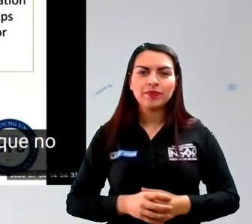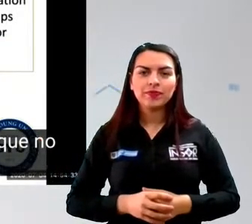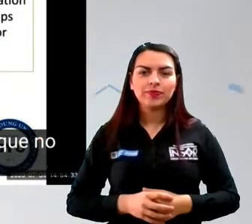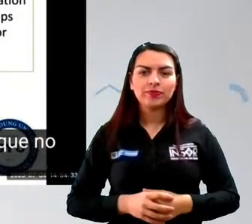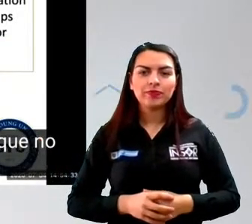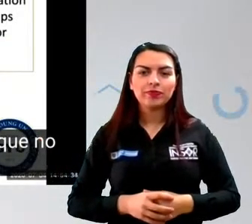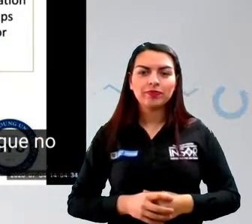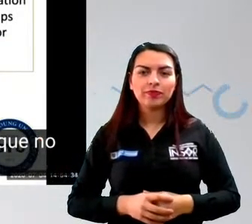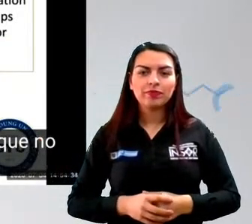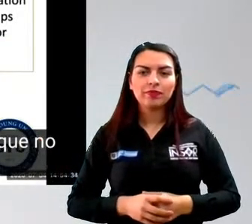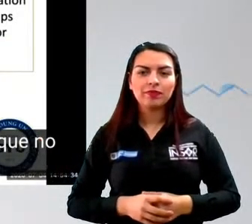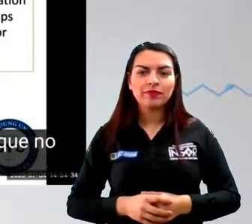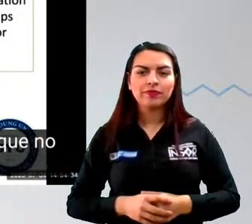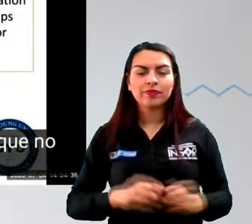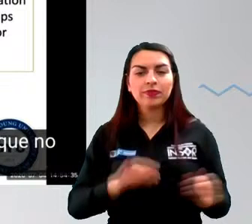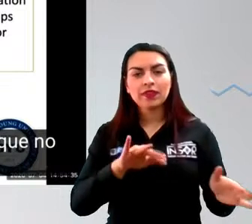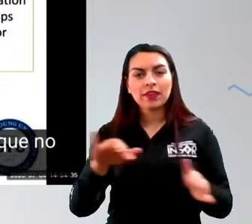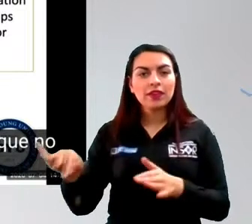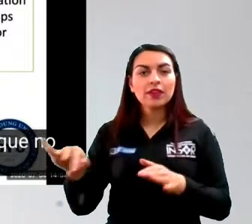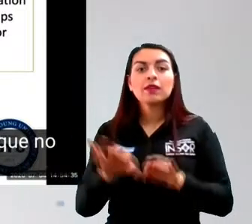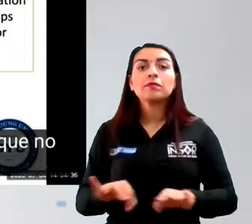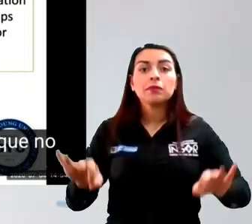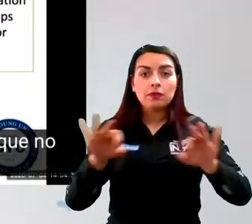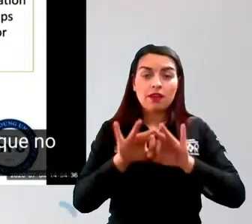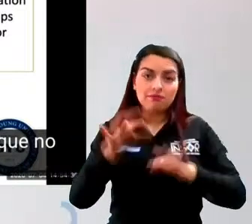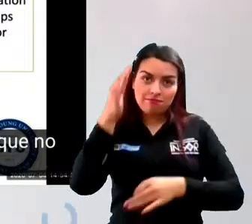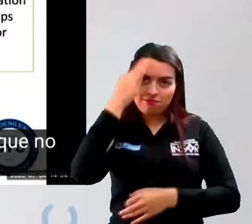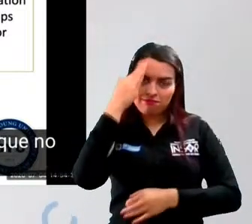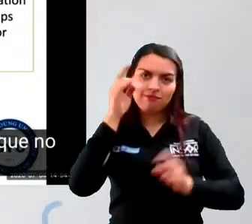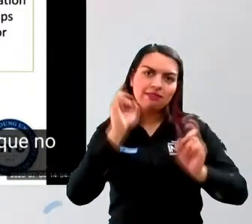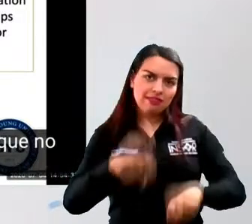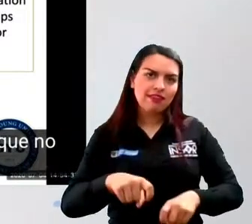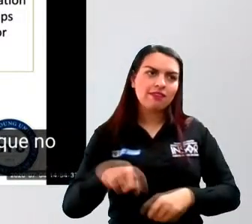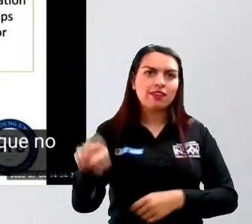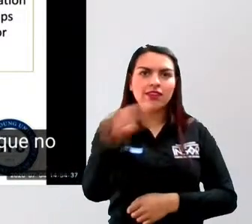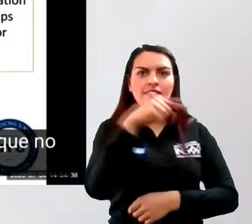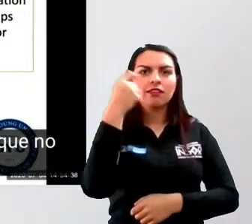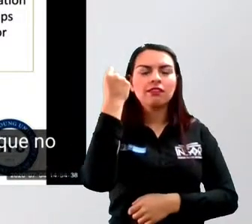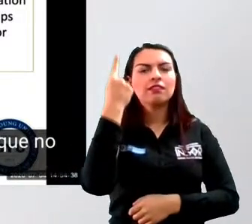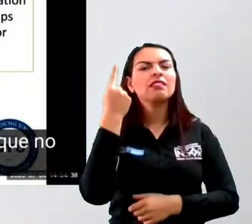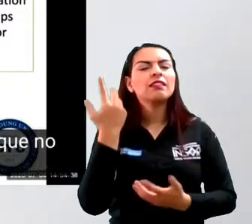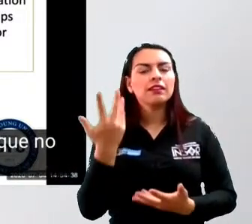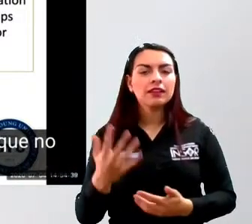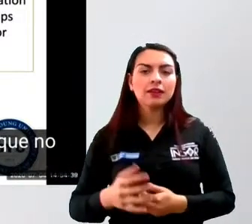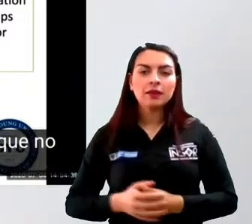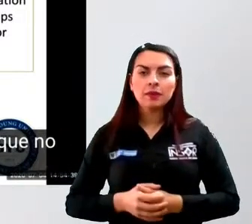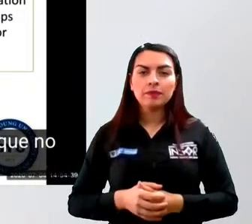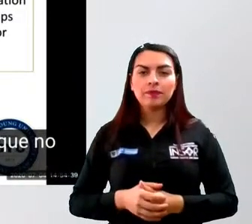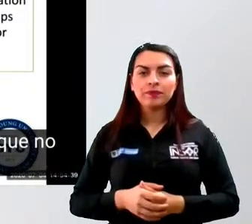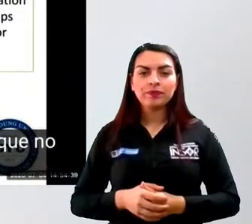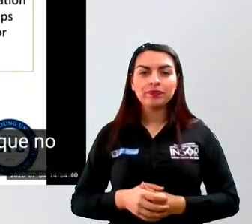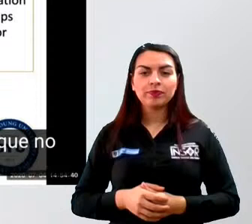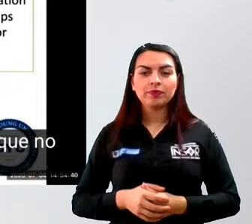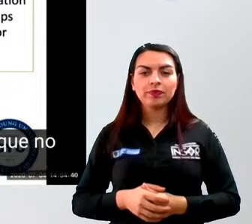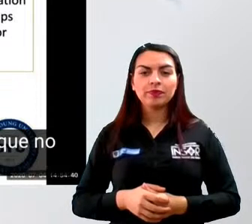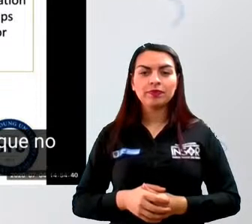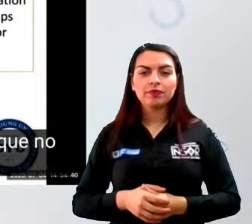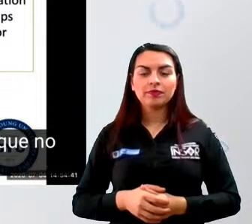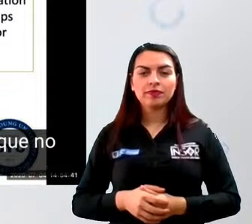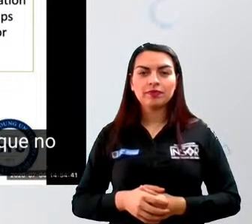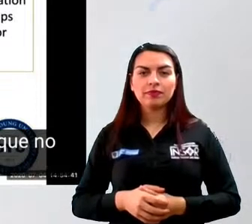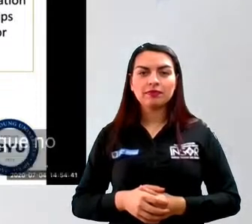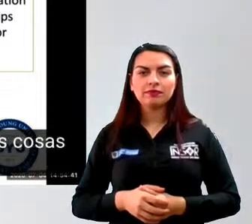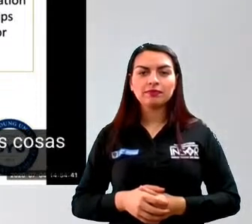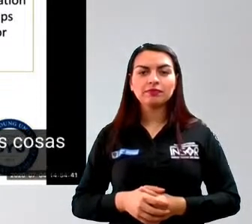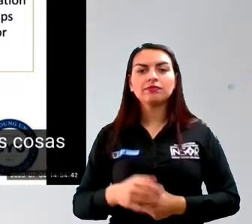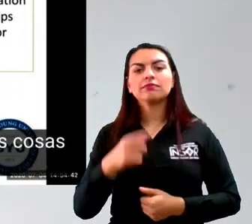Una cosa importante para entender desde la perspectiva de un programa es que no importa quién brinde ese